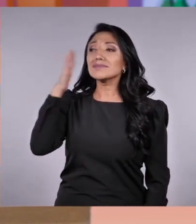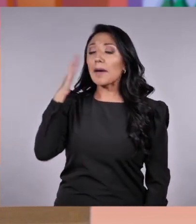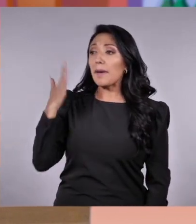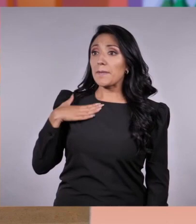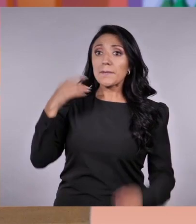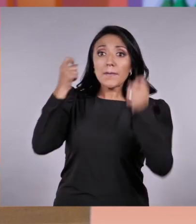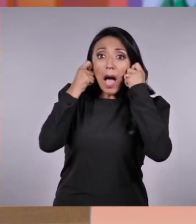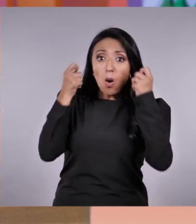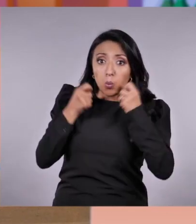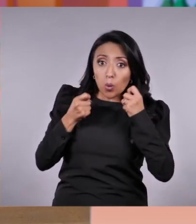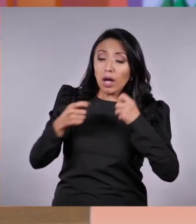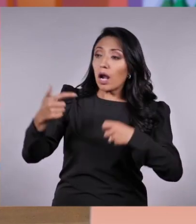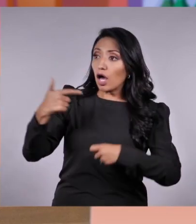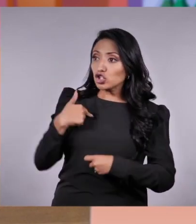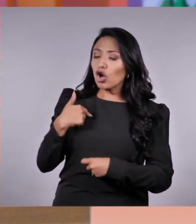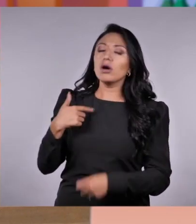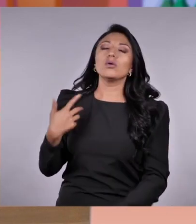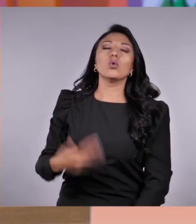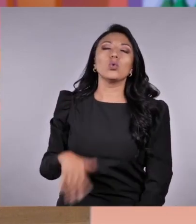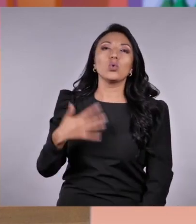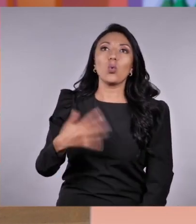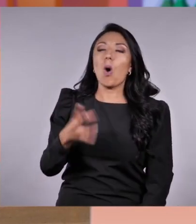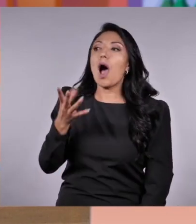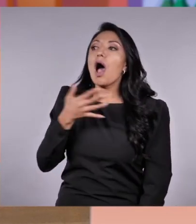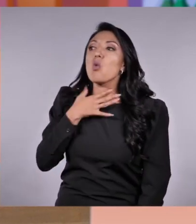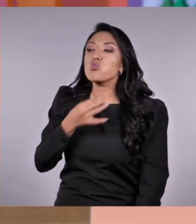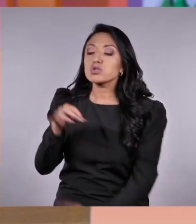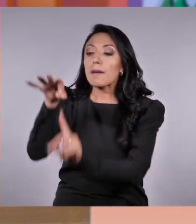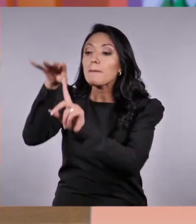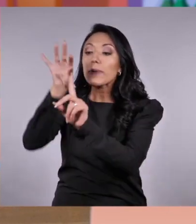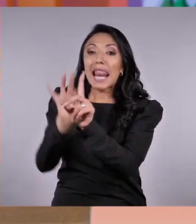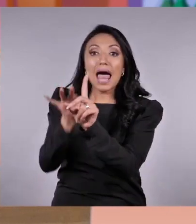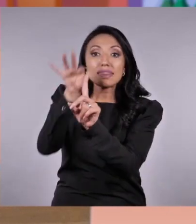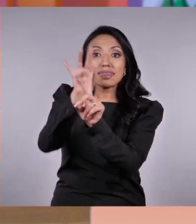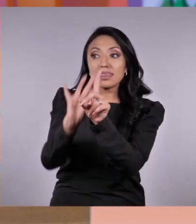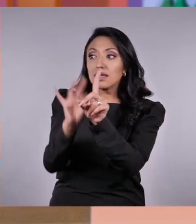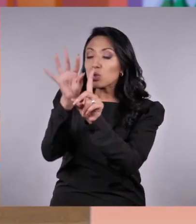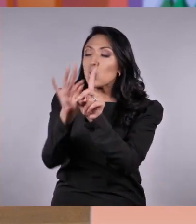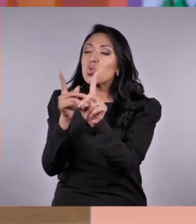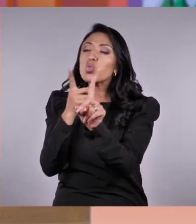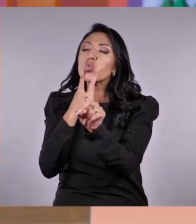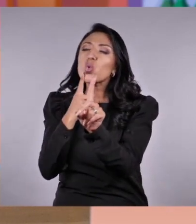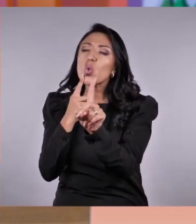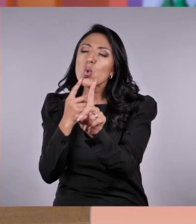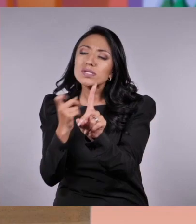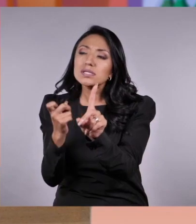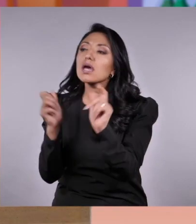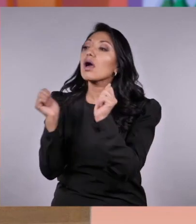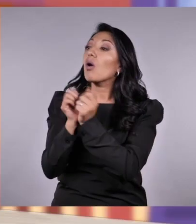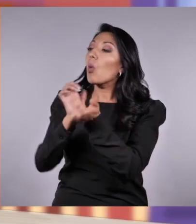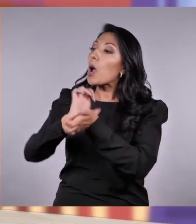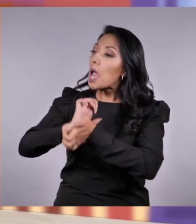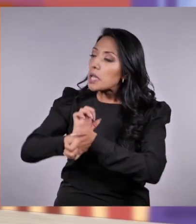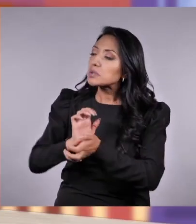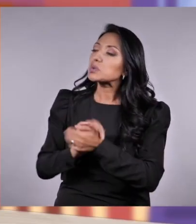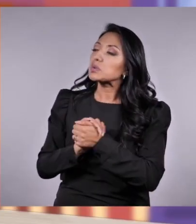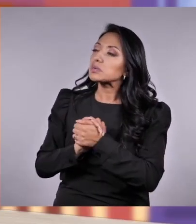y yo comemos maduro con queso. ¡Delicioso, vecina! ¿Cuánto le debo, mi veci?